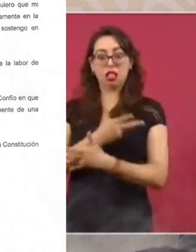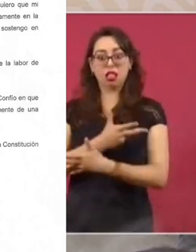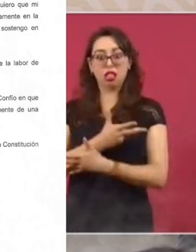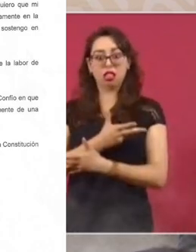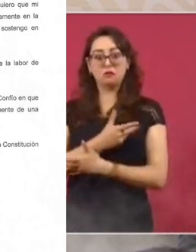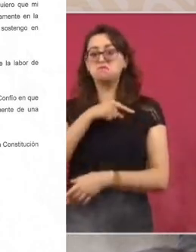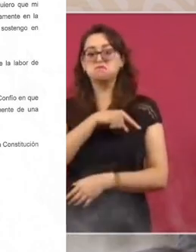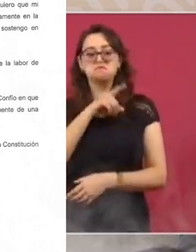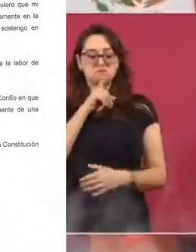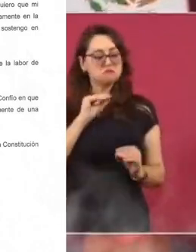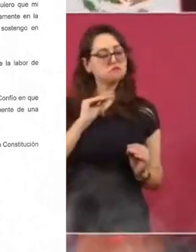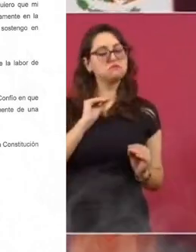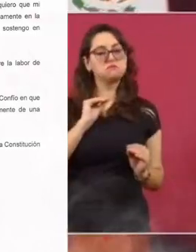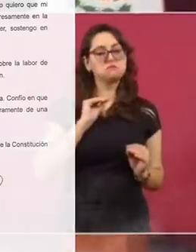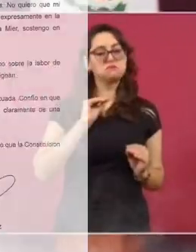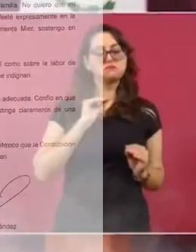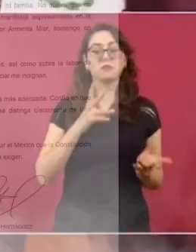jóvenes.